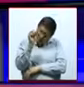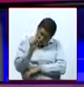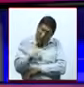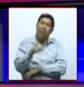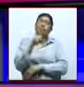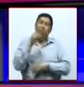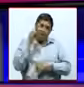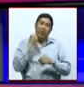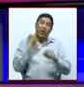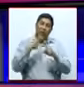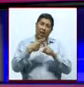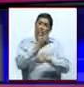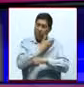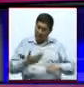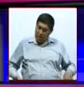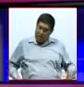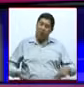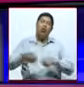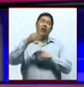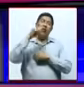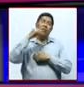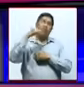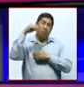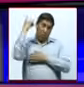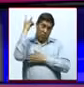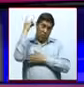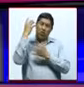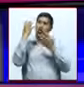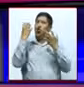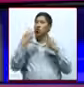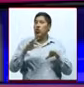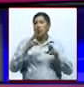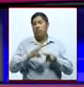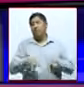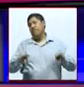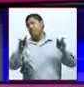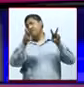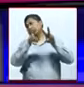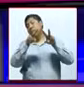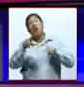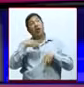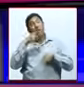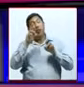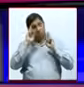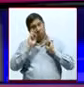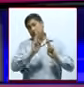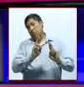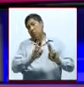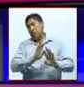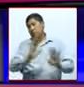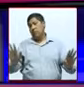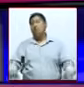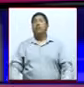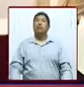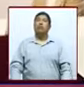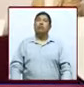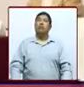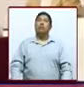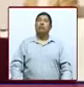expresidente de Bolivia, que participó de la reunión, pero no quiso validarla, aunque dice que la respeta.